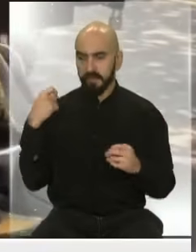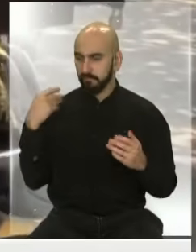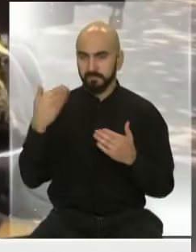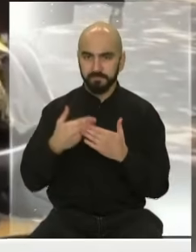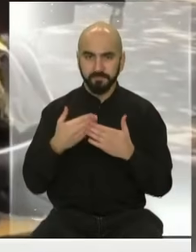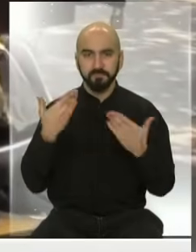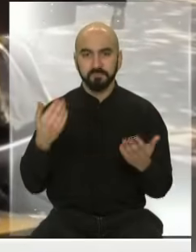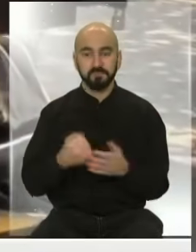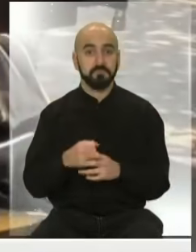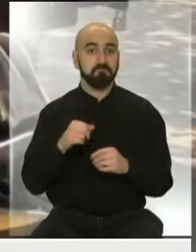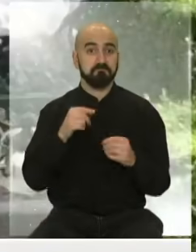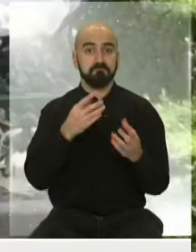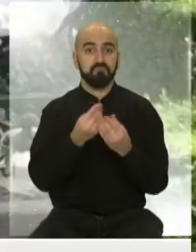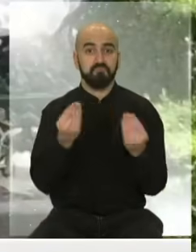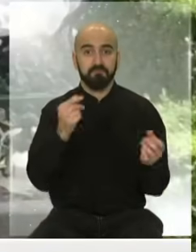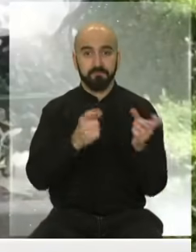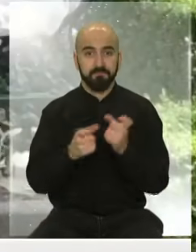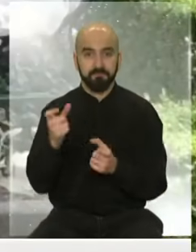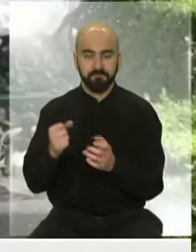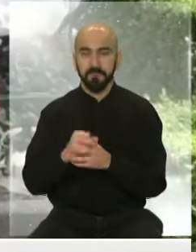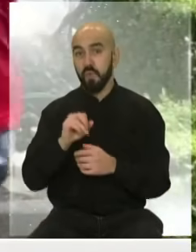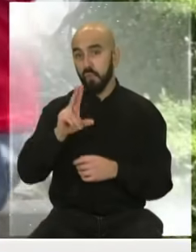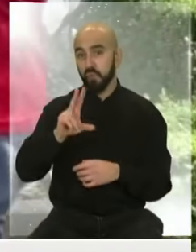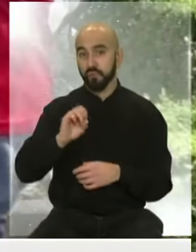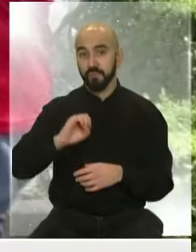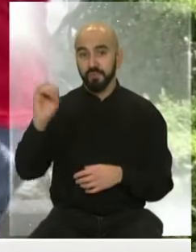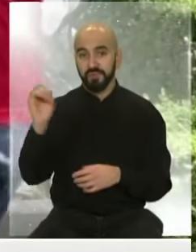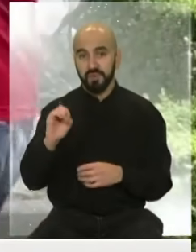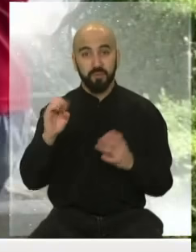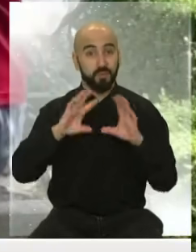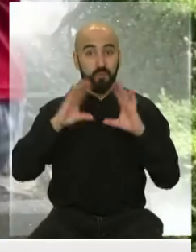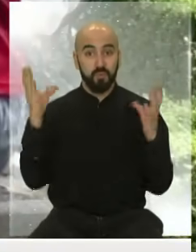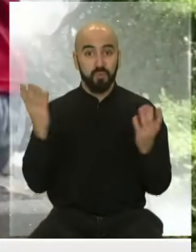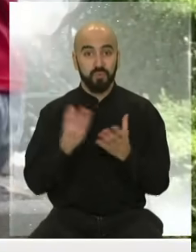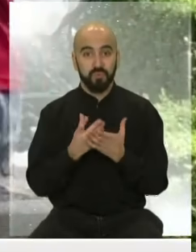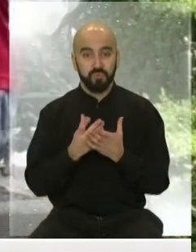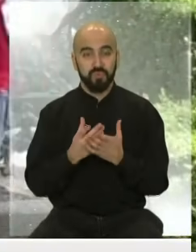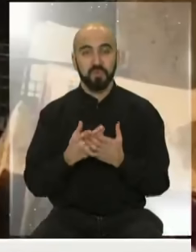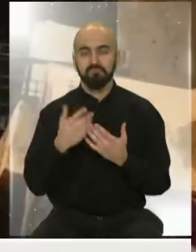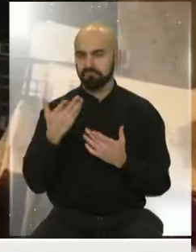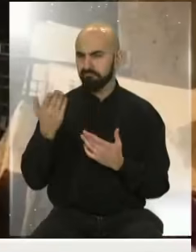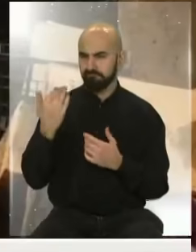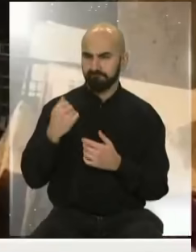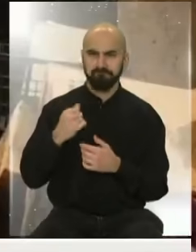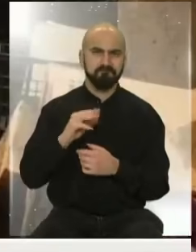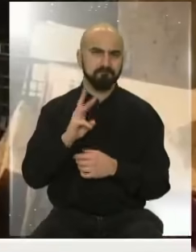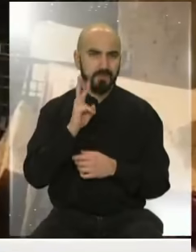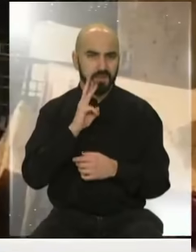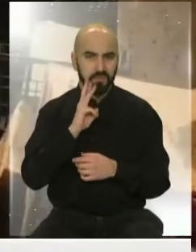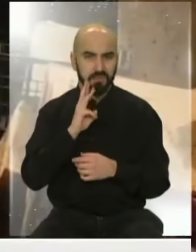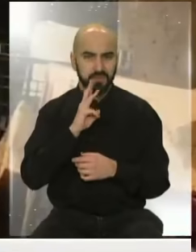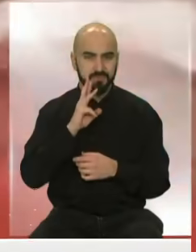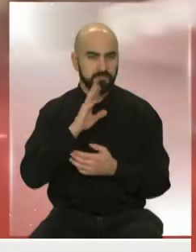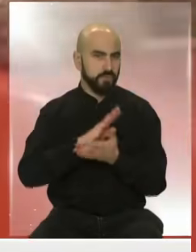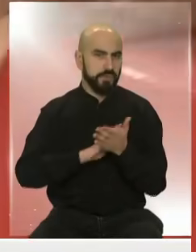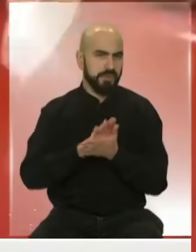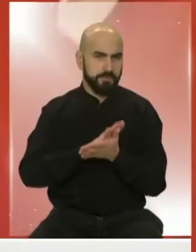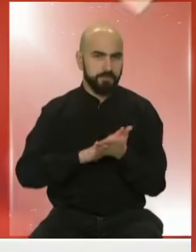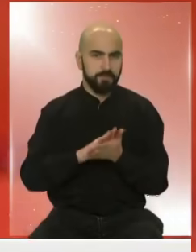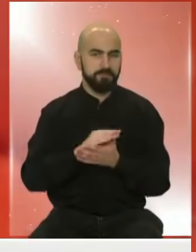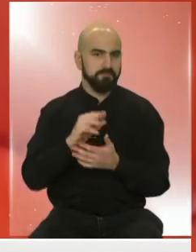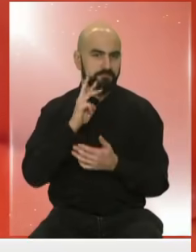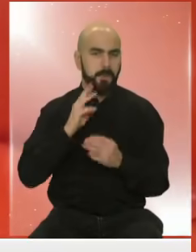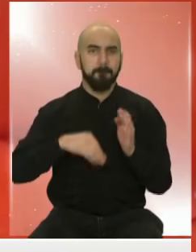600 millones de personas, lo que equivale al 8% de la población mundial. Solo el miércoles, por ejemplo, reportaron en su conjunto más